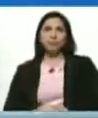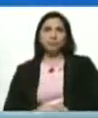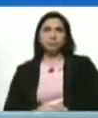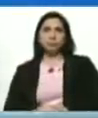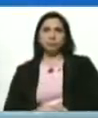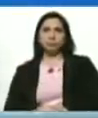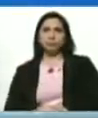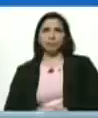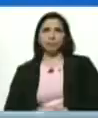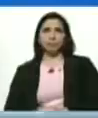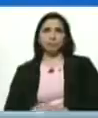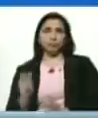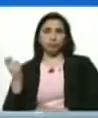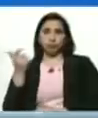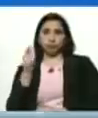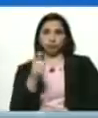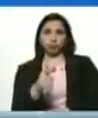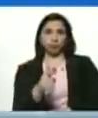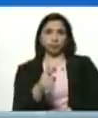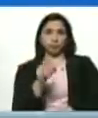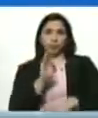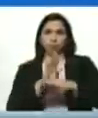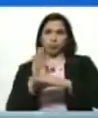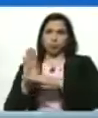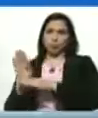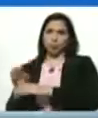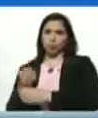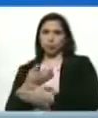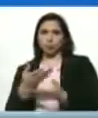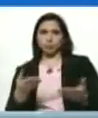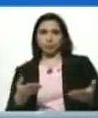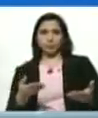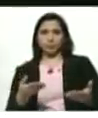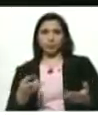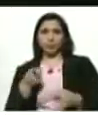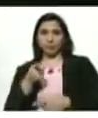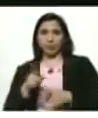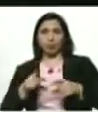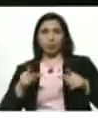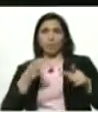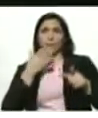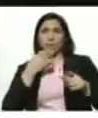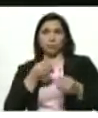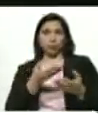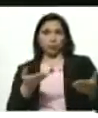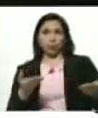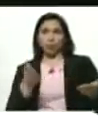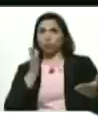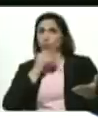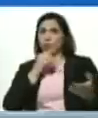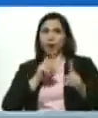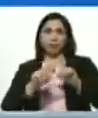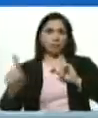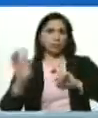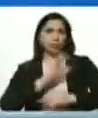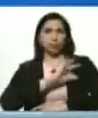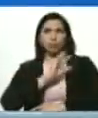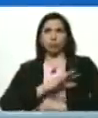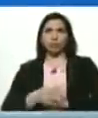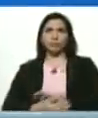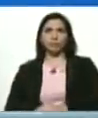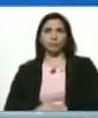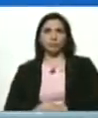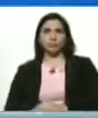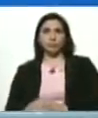los autobuses cuidar allí porque ahí es lugar si usted no guarda el distanciamiento social no